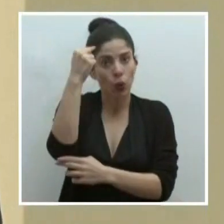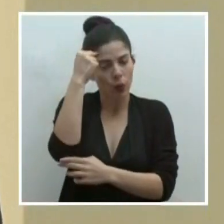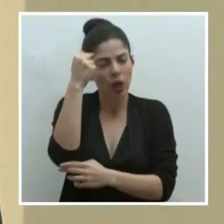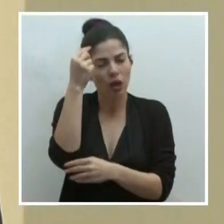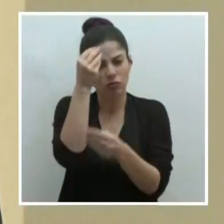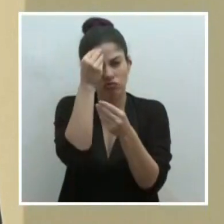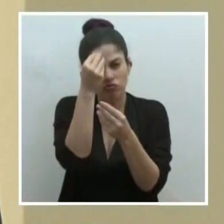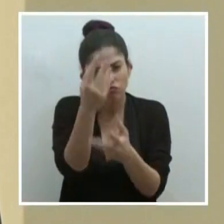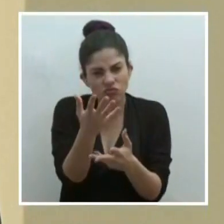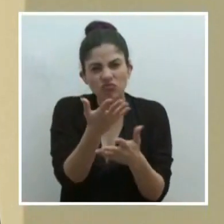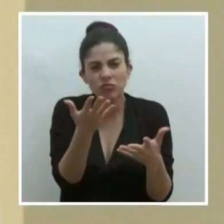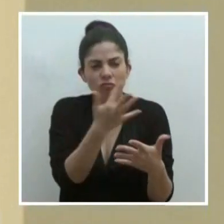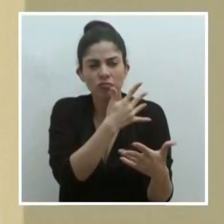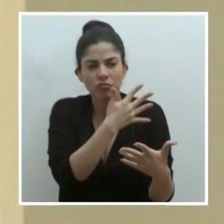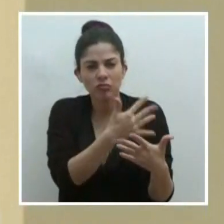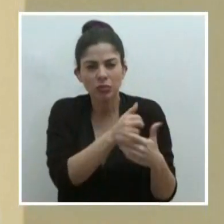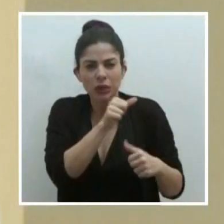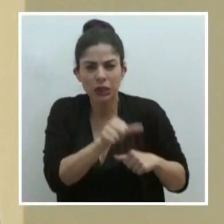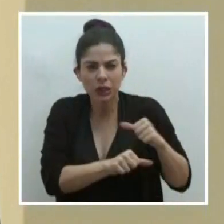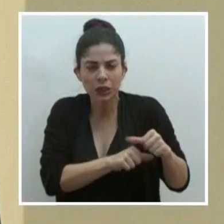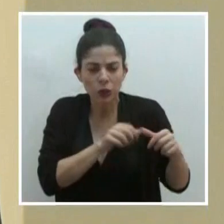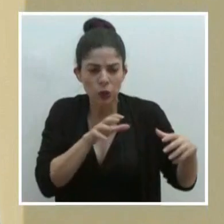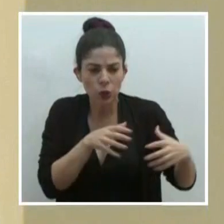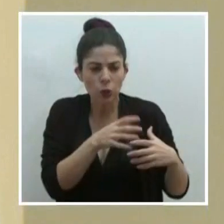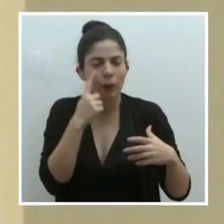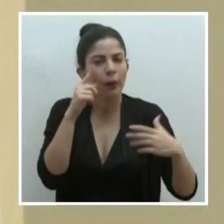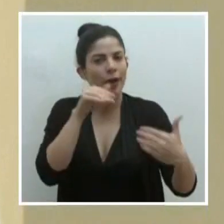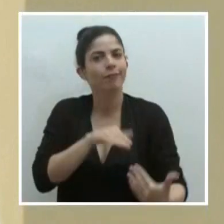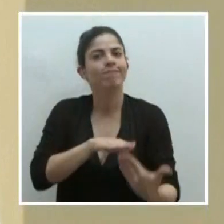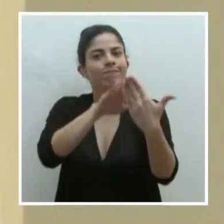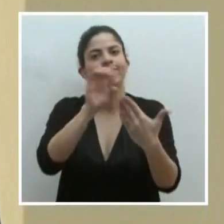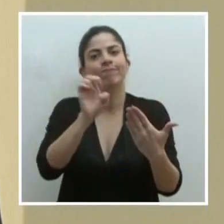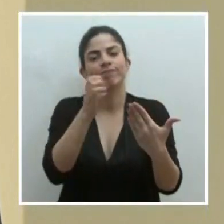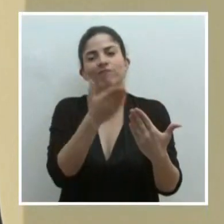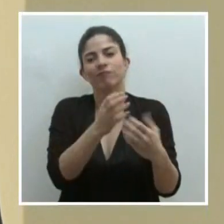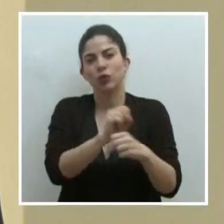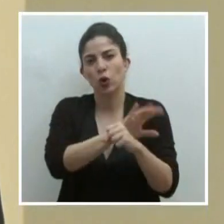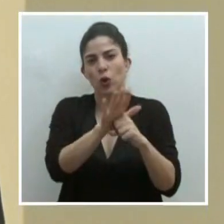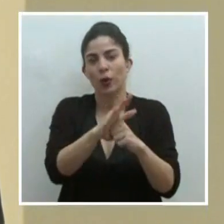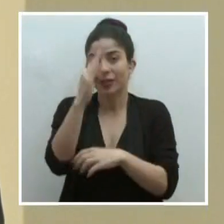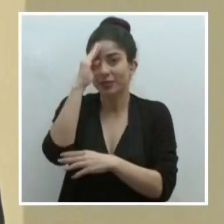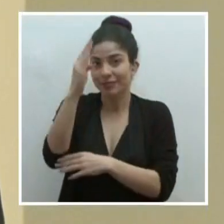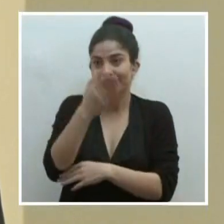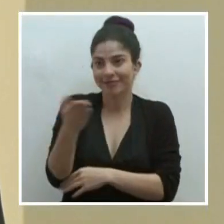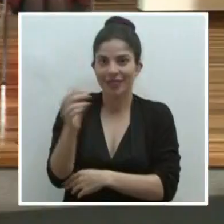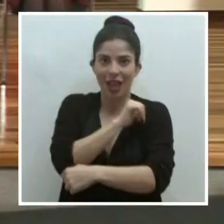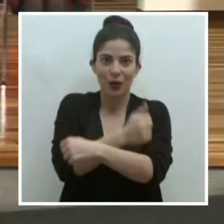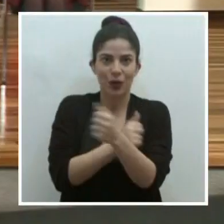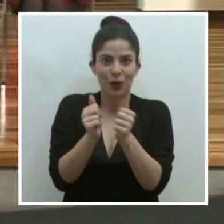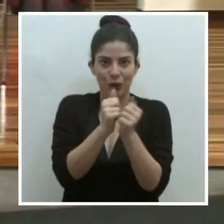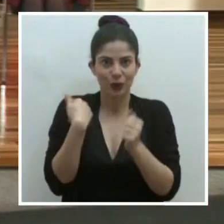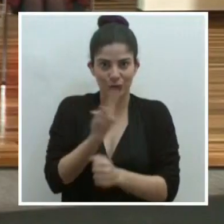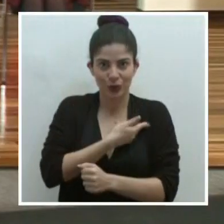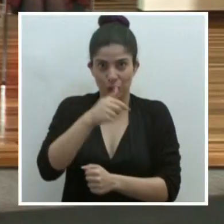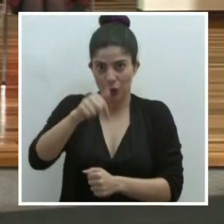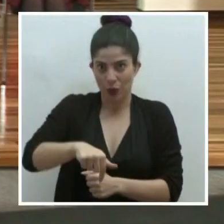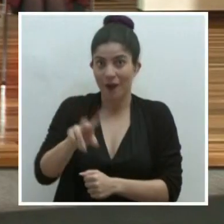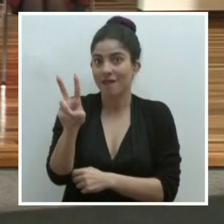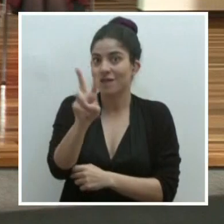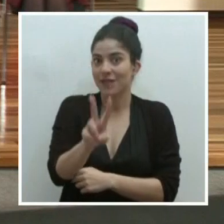el balance de la atención y esfuerzos conjuntos para enfrentar la emergencia por el COVID-19. Saludamos a las autoridades que nos acompañan